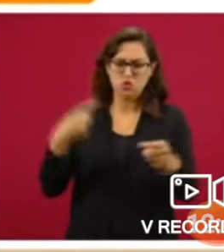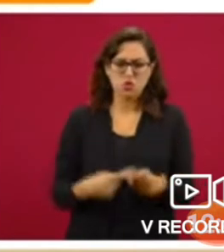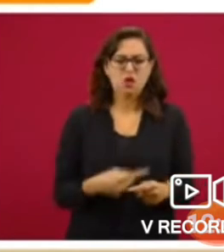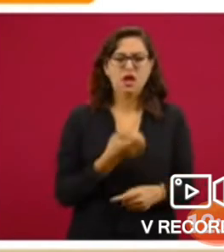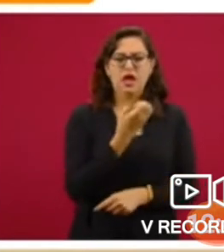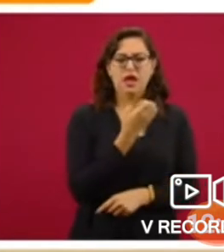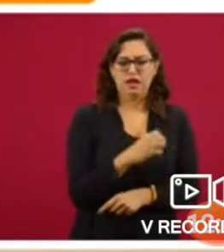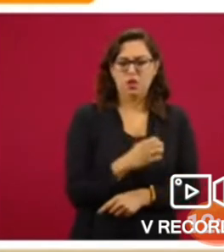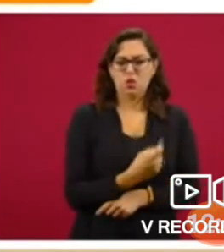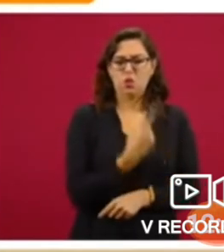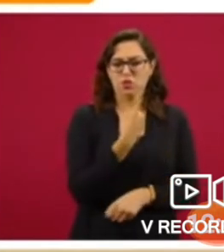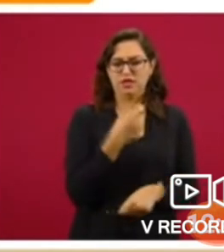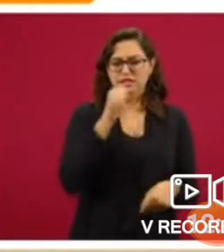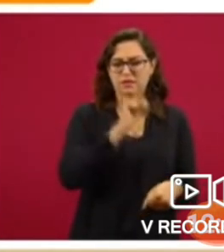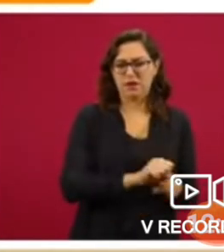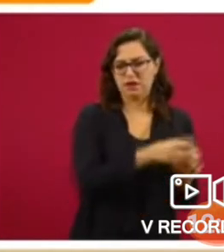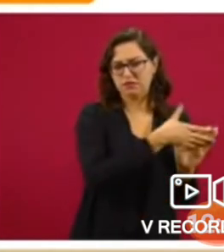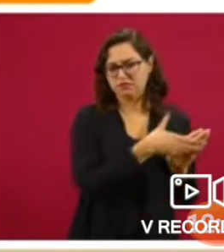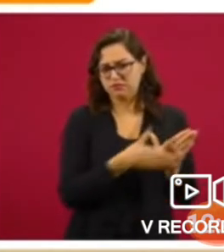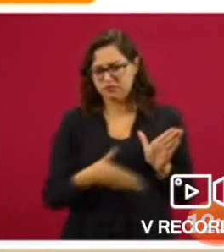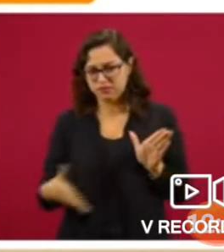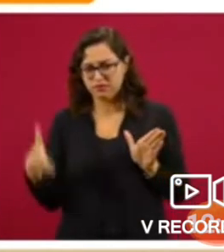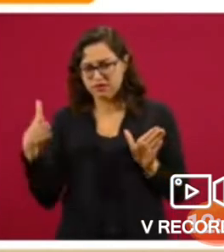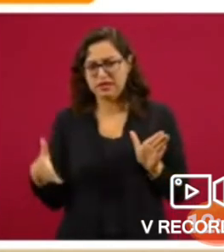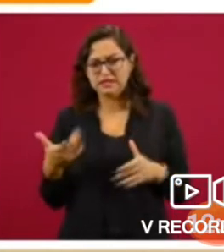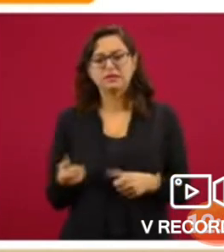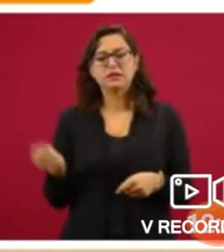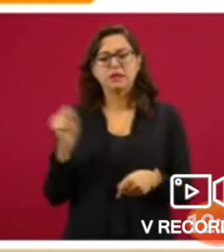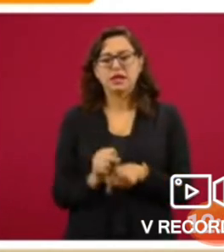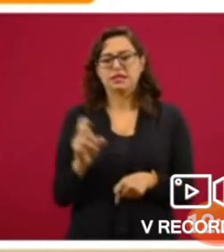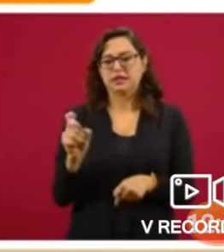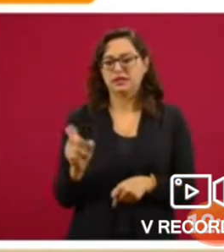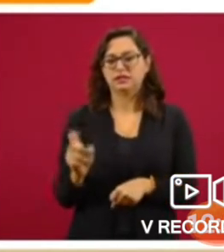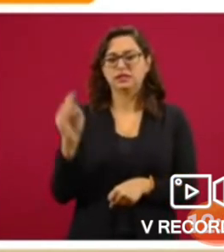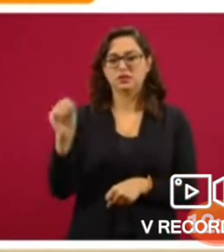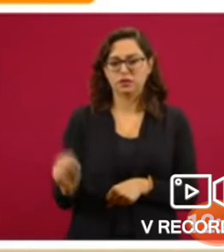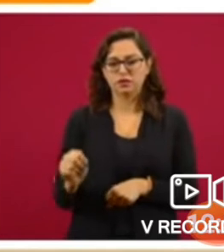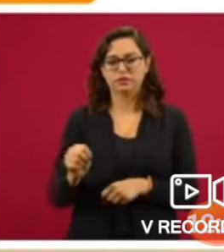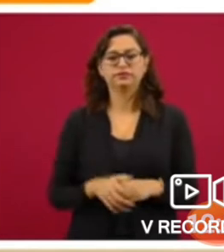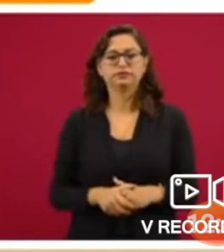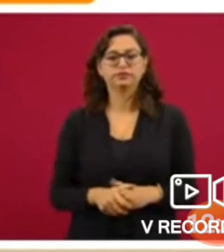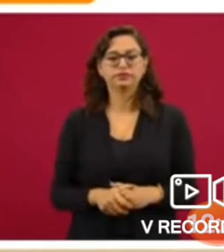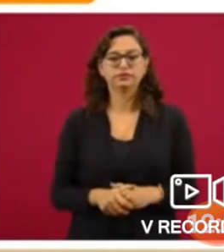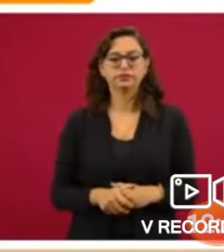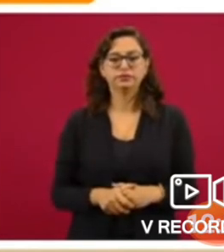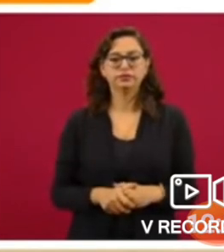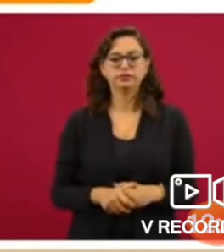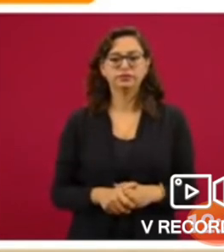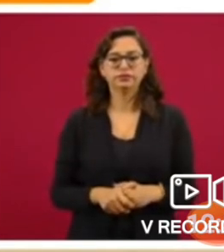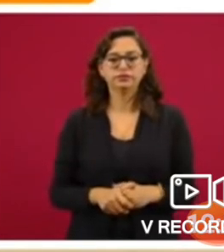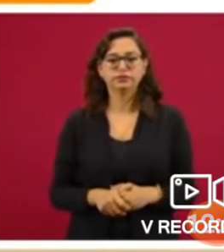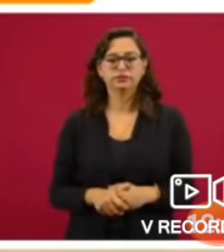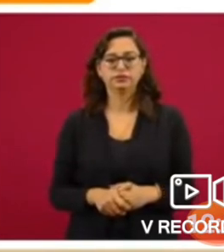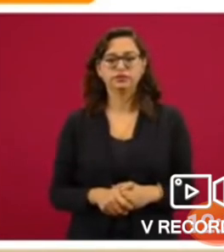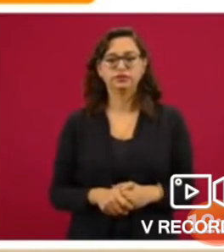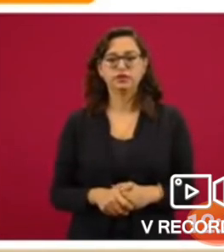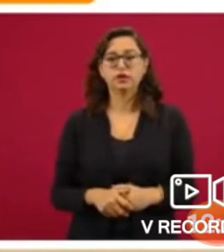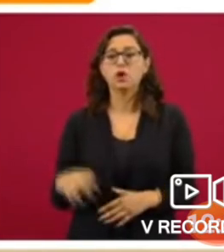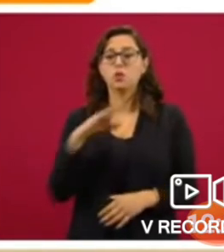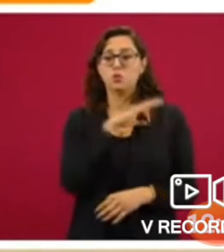semana 39 en lo que ven en esta imagen. Lo que vemos ahí es los 2 millones, más de